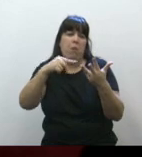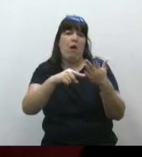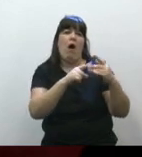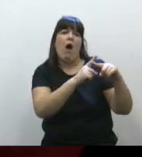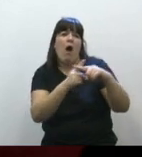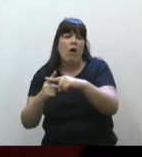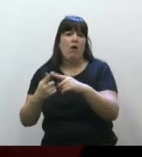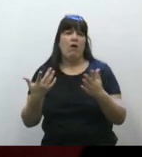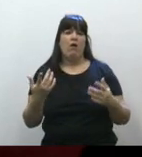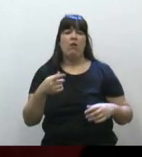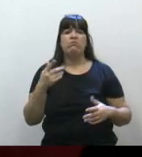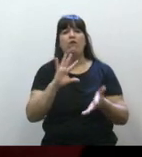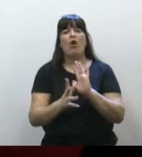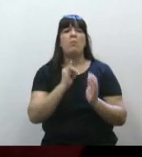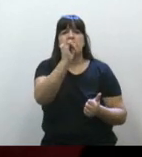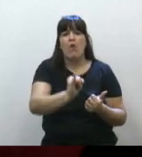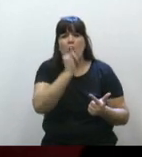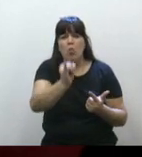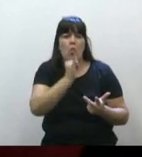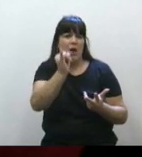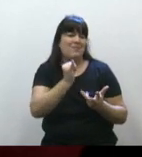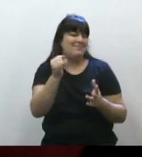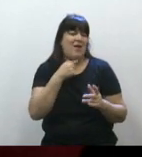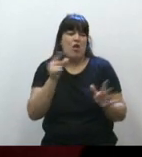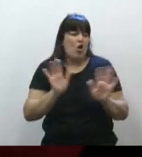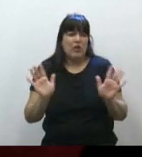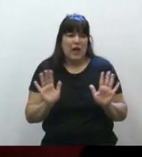de eso de pueblo con visión al día